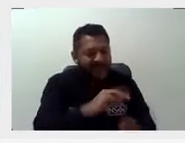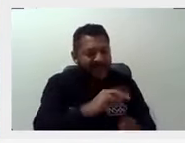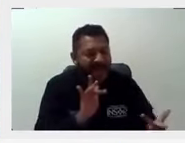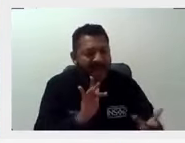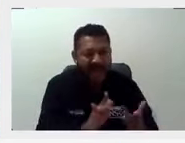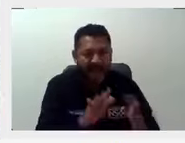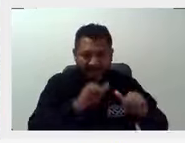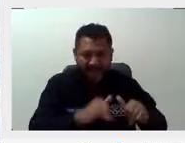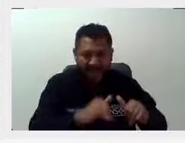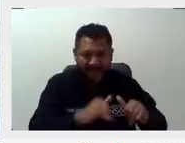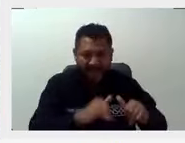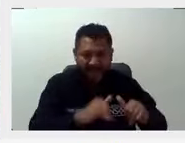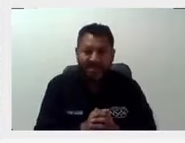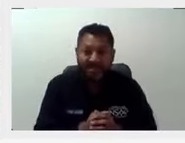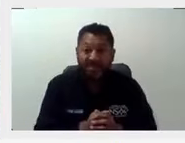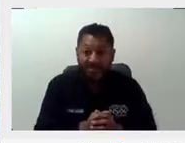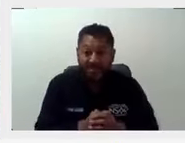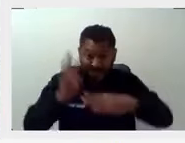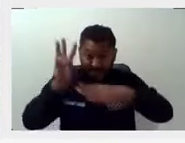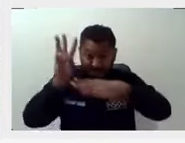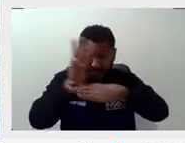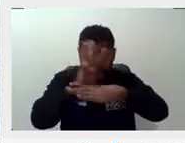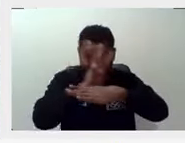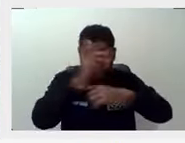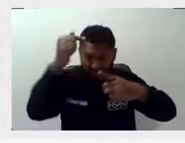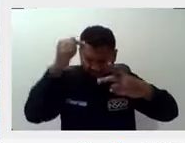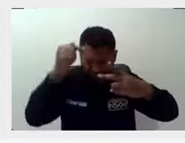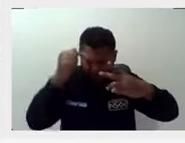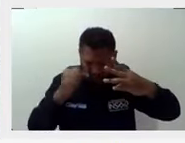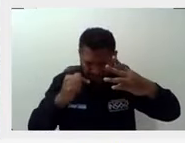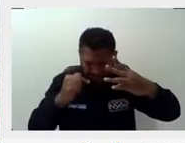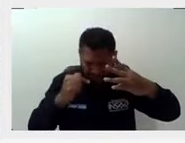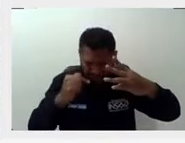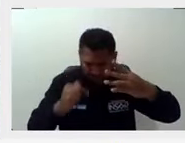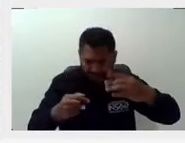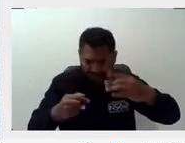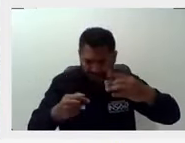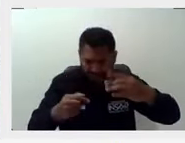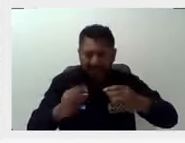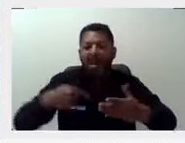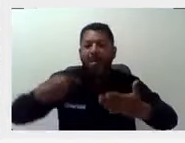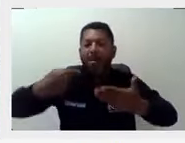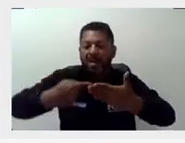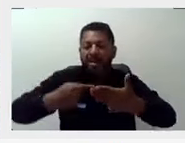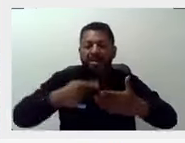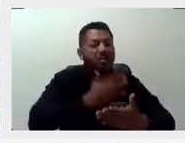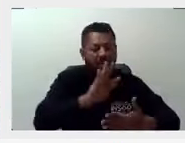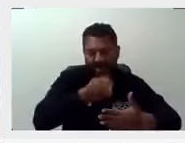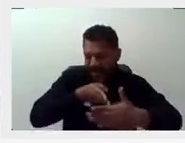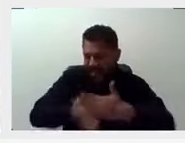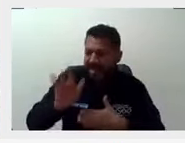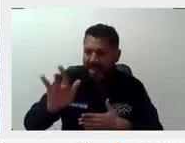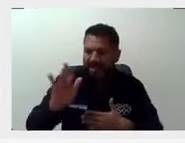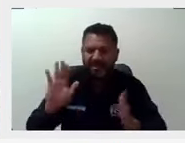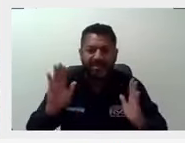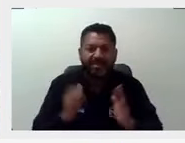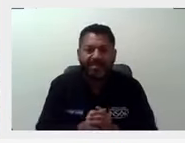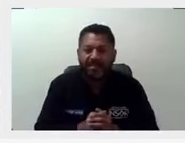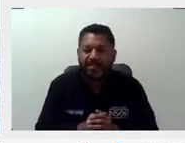cuarentena. Estos links los vamos a dejar después para que puedan acceder a esos materiales. Y nada, una recursividad y